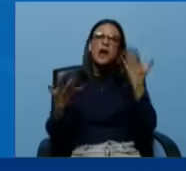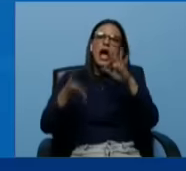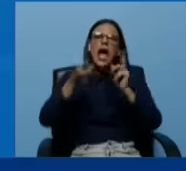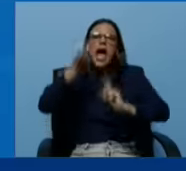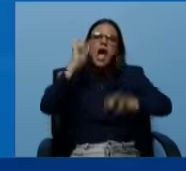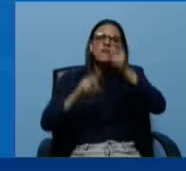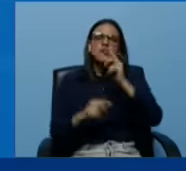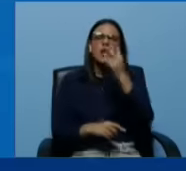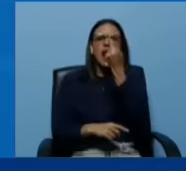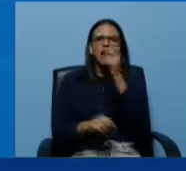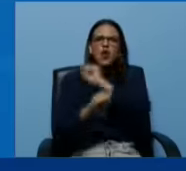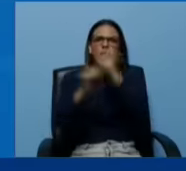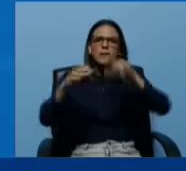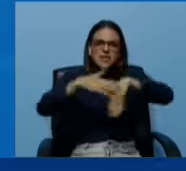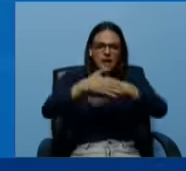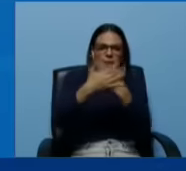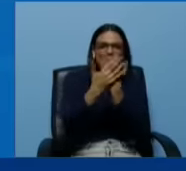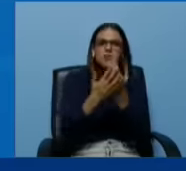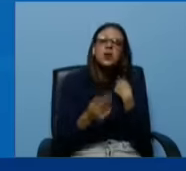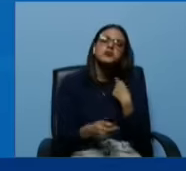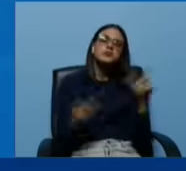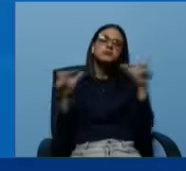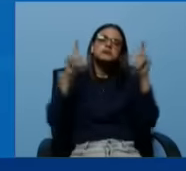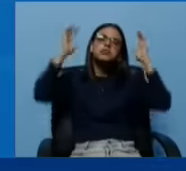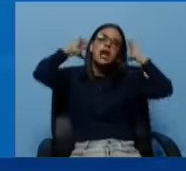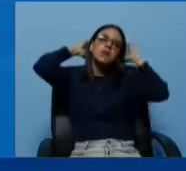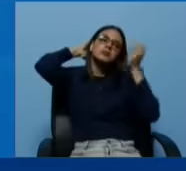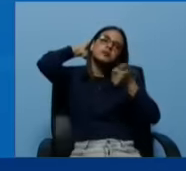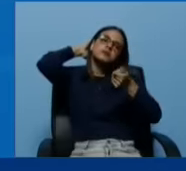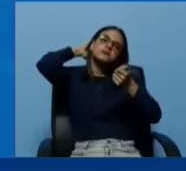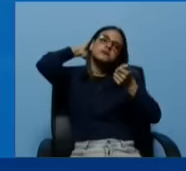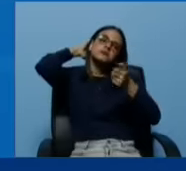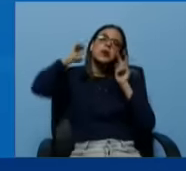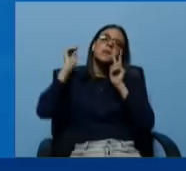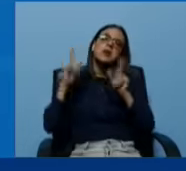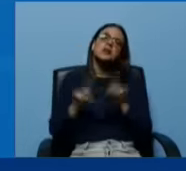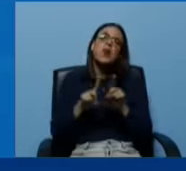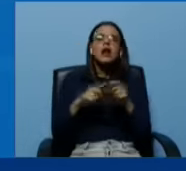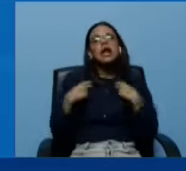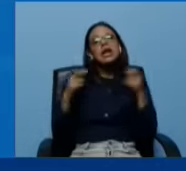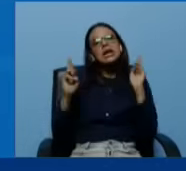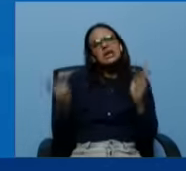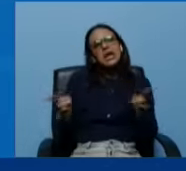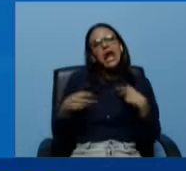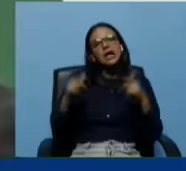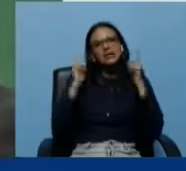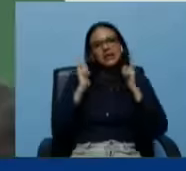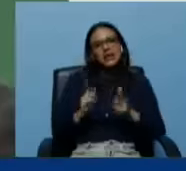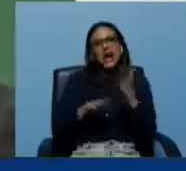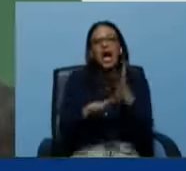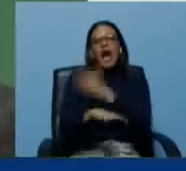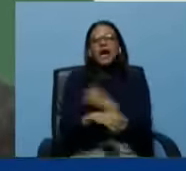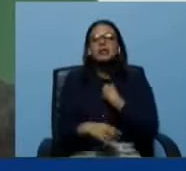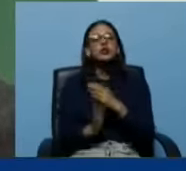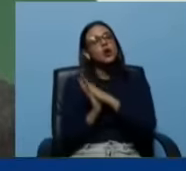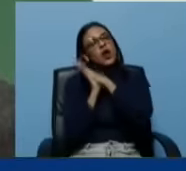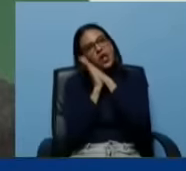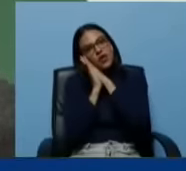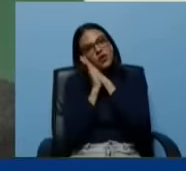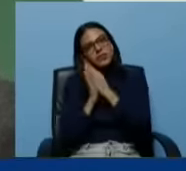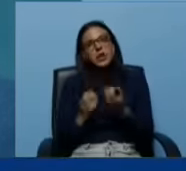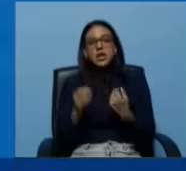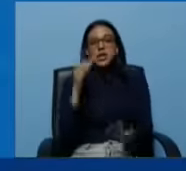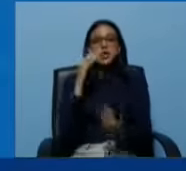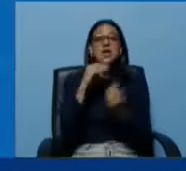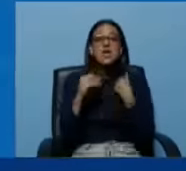viene una película y una serie. A esa hora uno tiene que leer libros o ver series antes de dormir. Y pum,